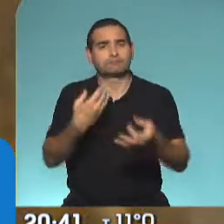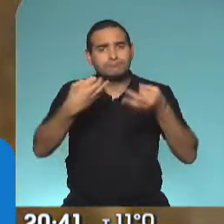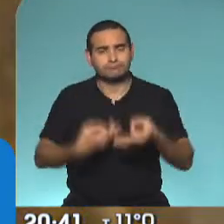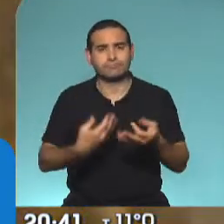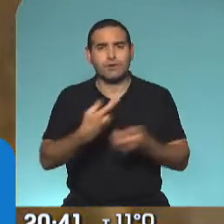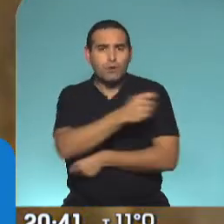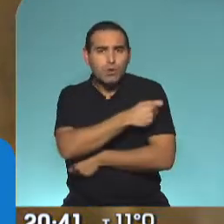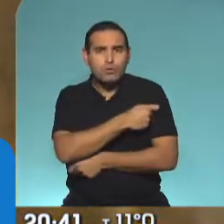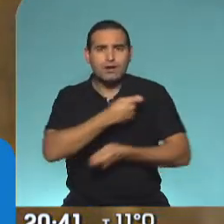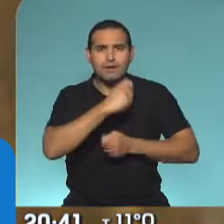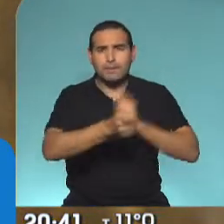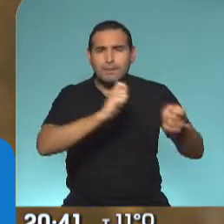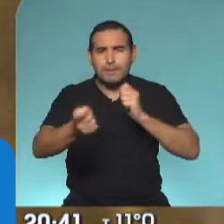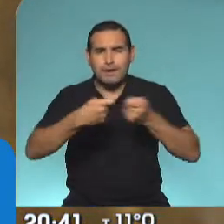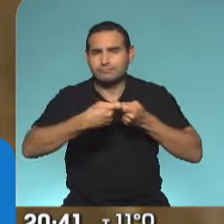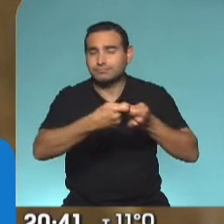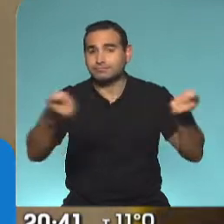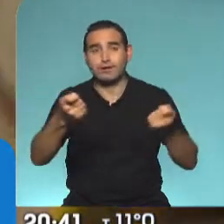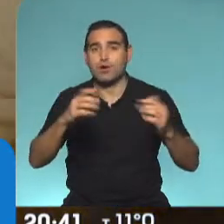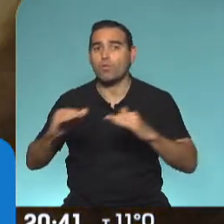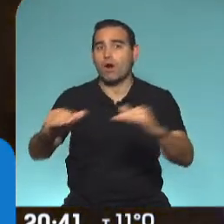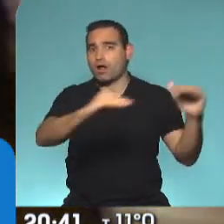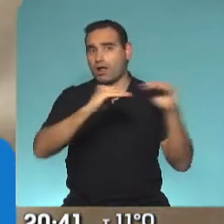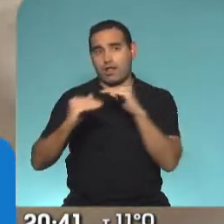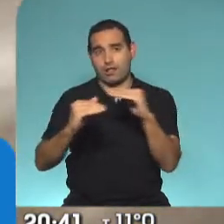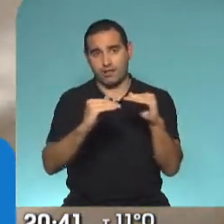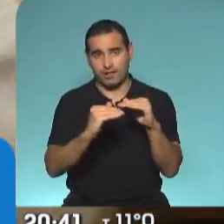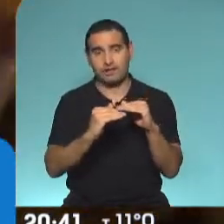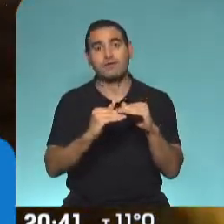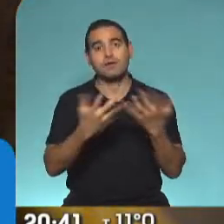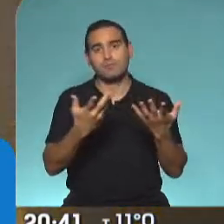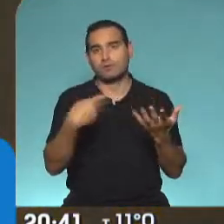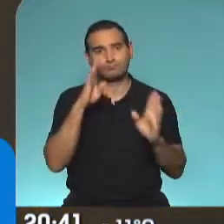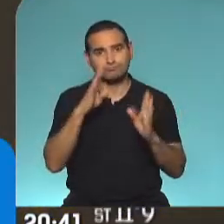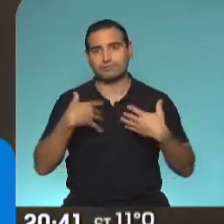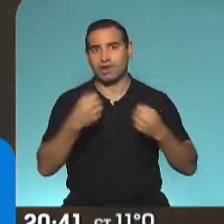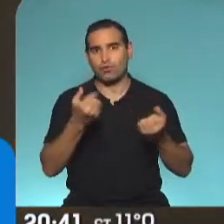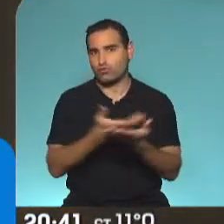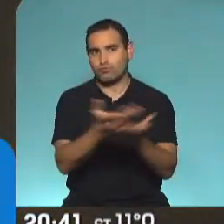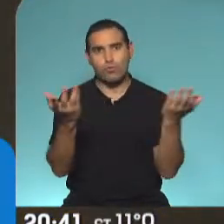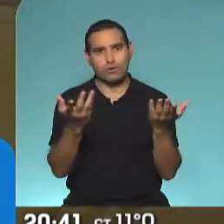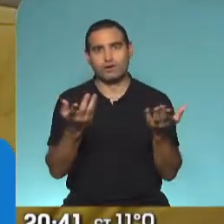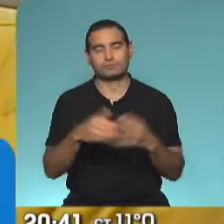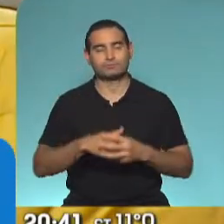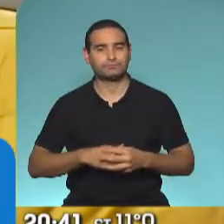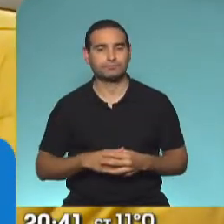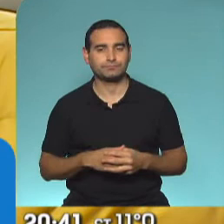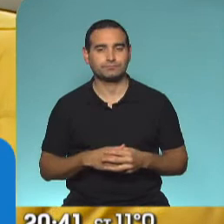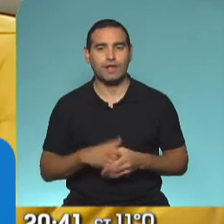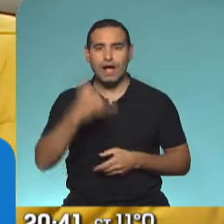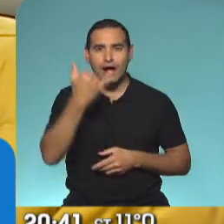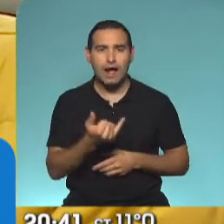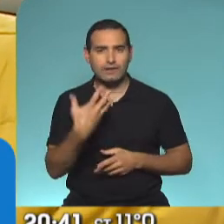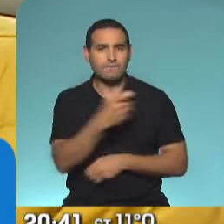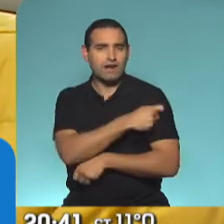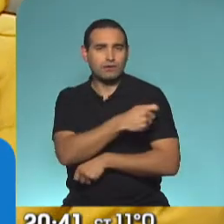distribuya la futura vacuna contra el cob y 19 basado en un criterio de salud pública para todos los estados hay una alianza de